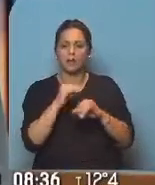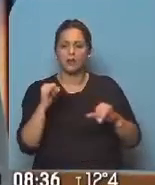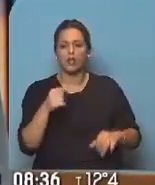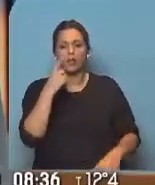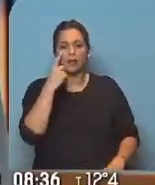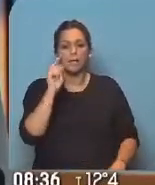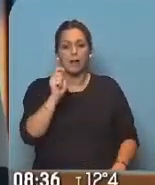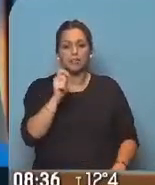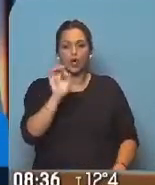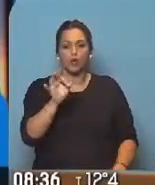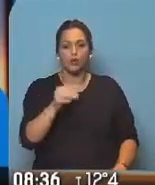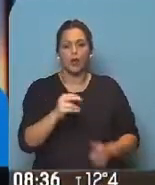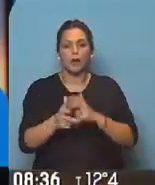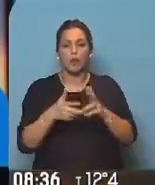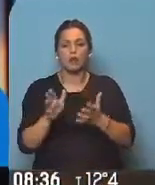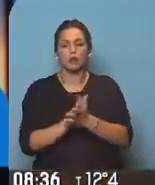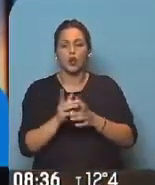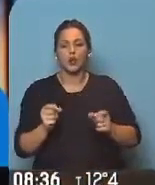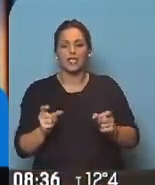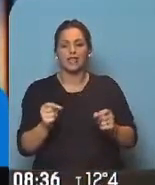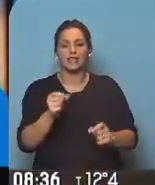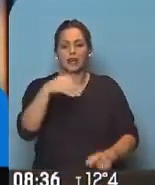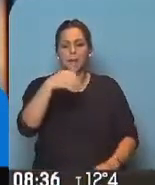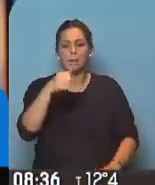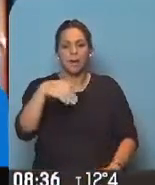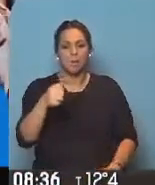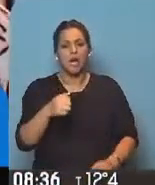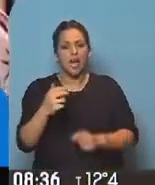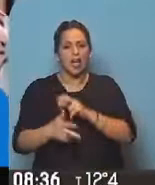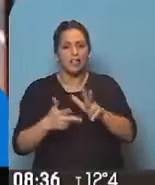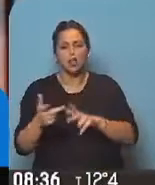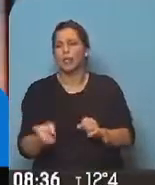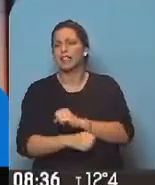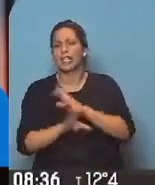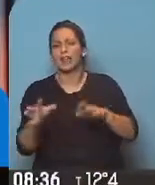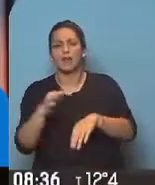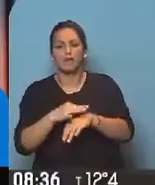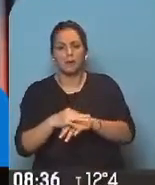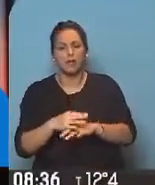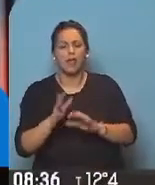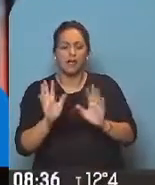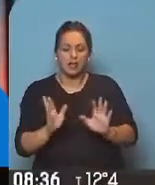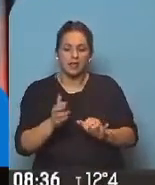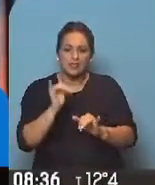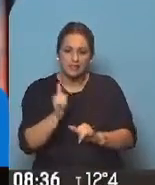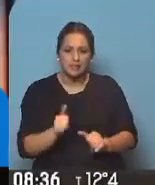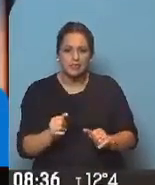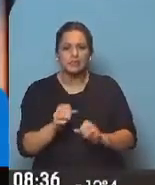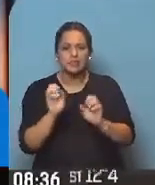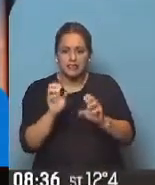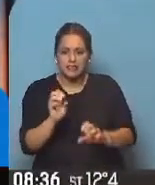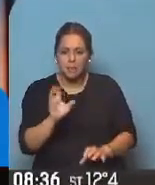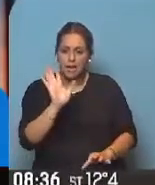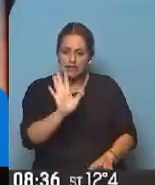ustedes saben que hablamos de cáncer de mama hay que mencionar la palabra no es la terrible enfermedad sí claro que es la terrible enfermedad pero es cáncer de mama